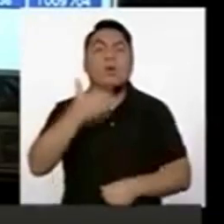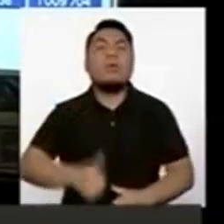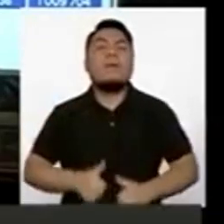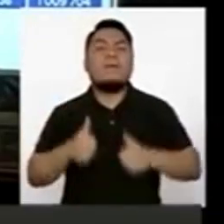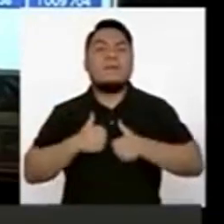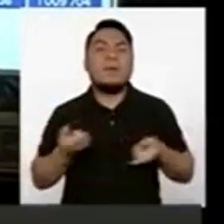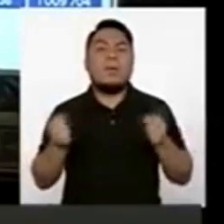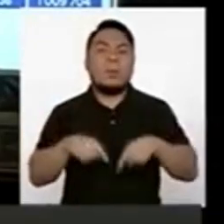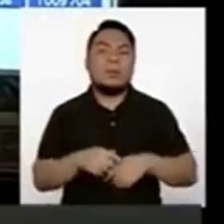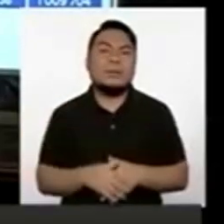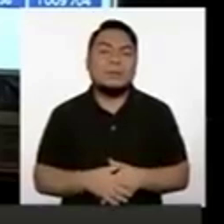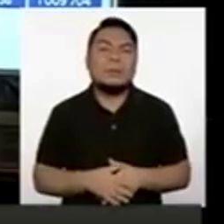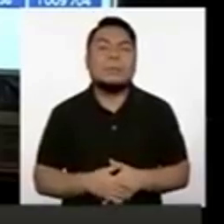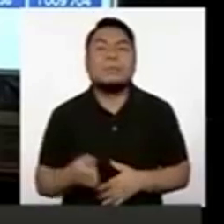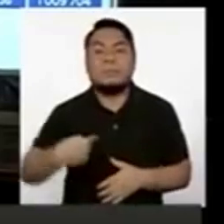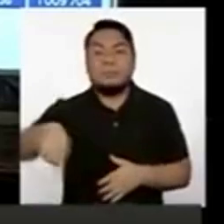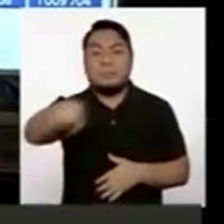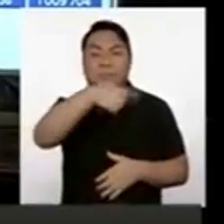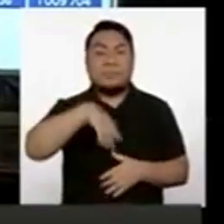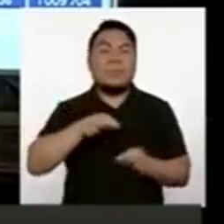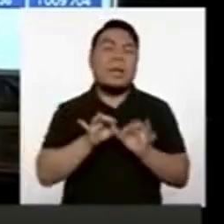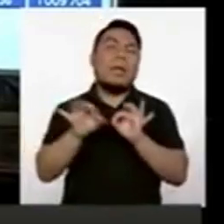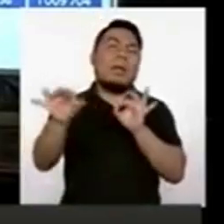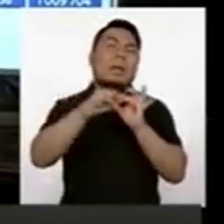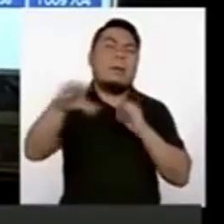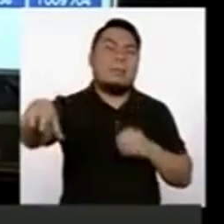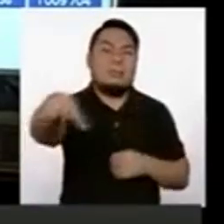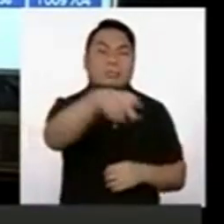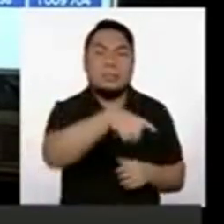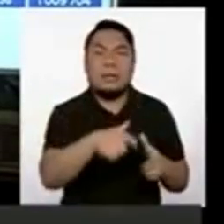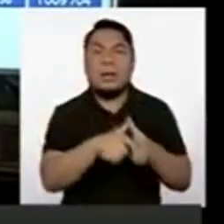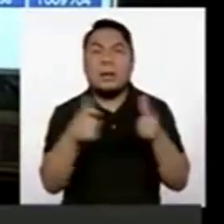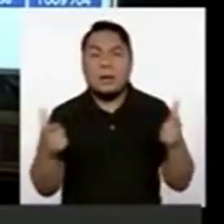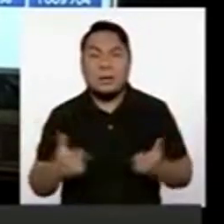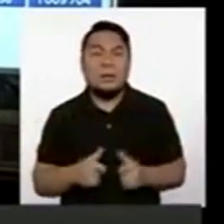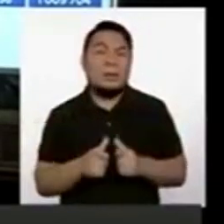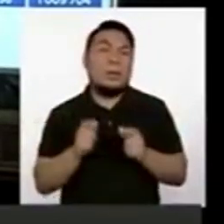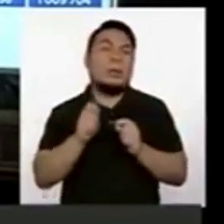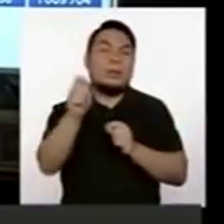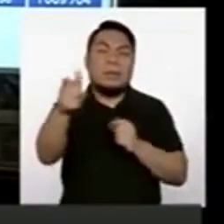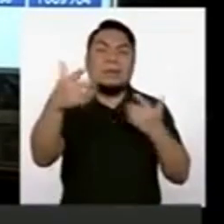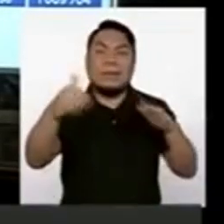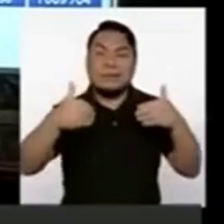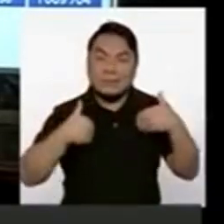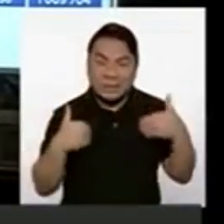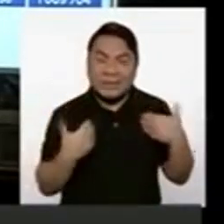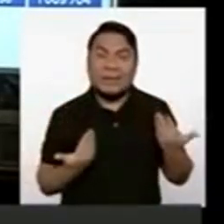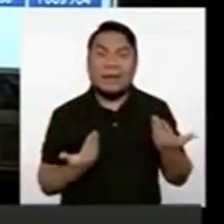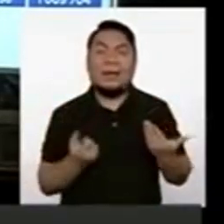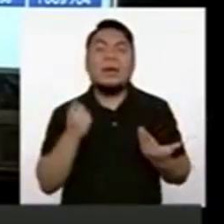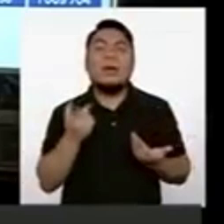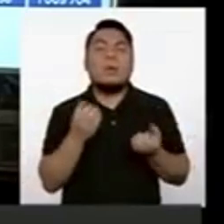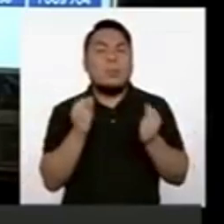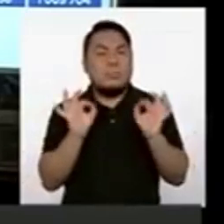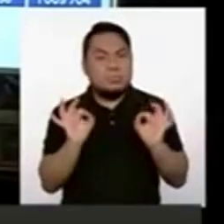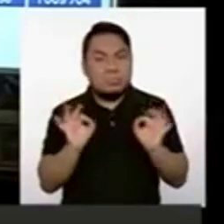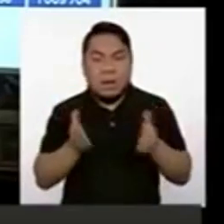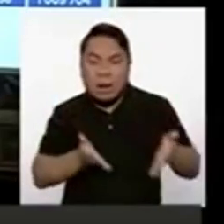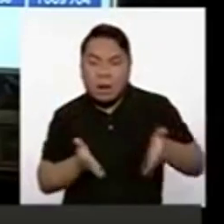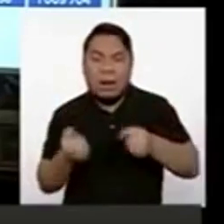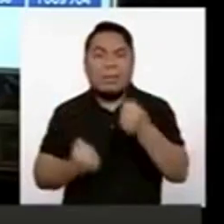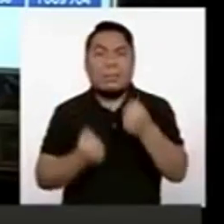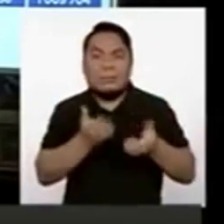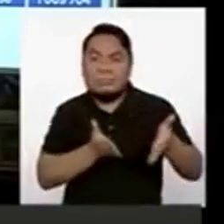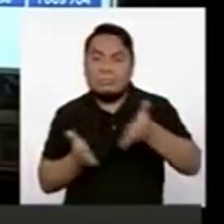es distante a los centros de poblado grandes, a las grandes ciudades, ya tengan una adecuada vía